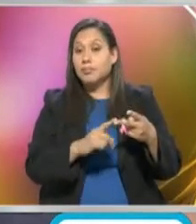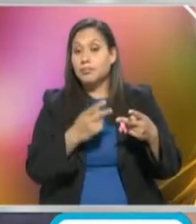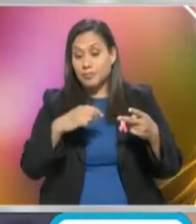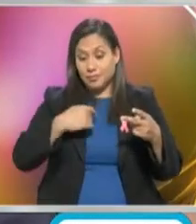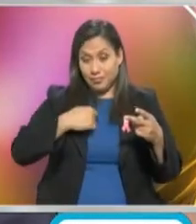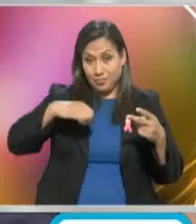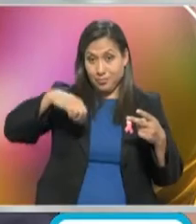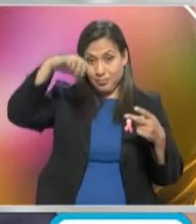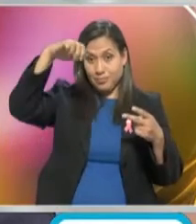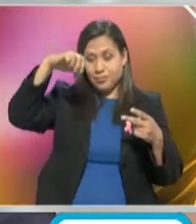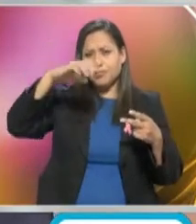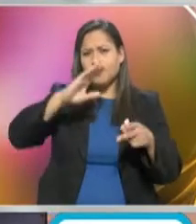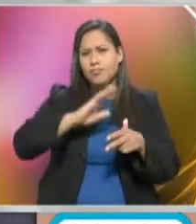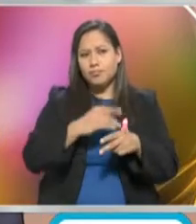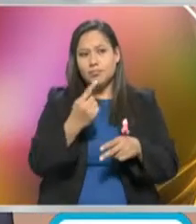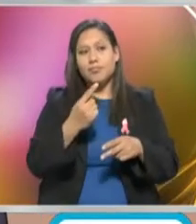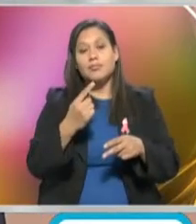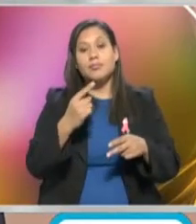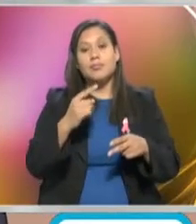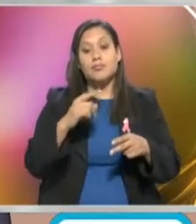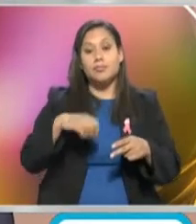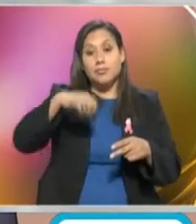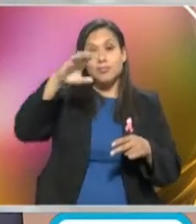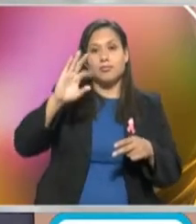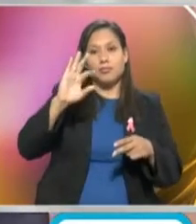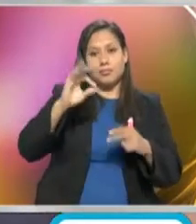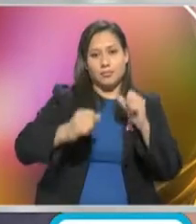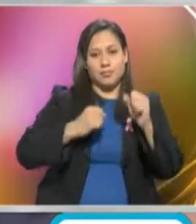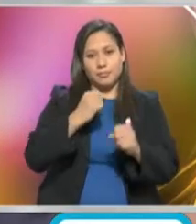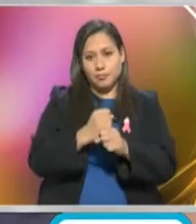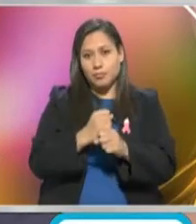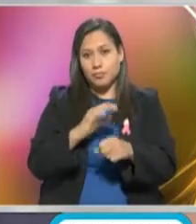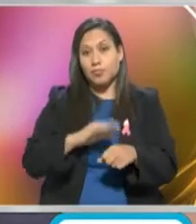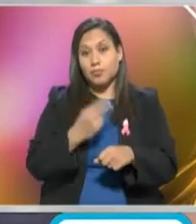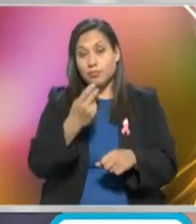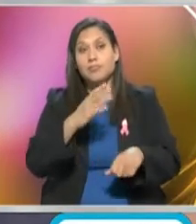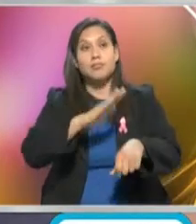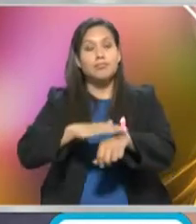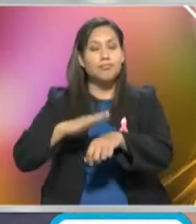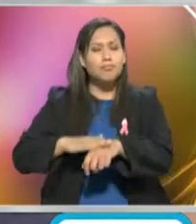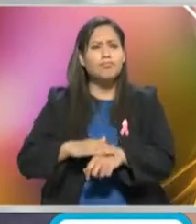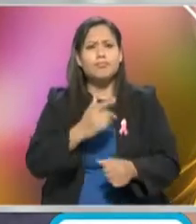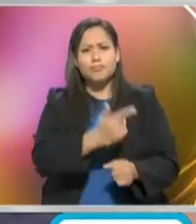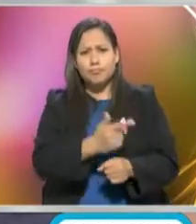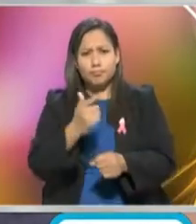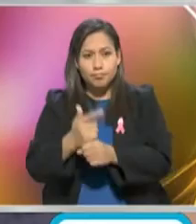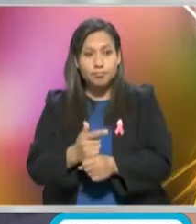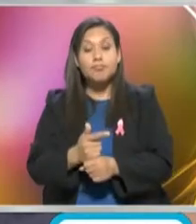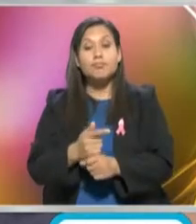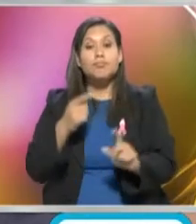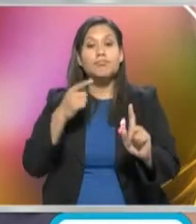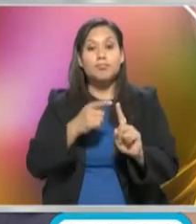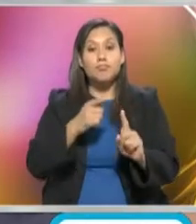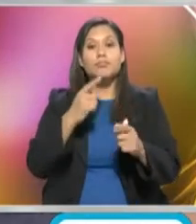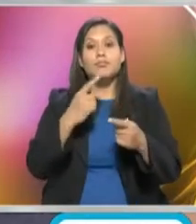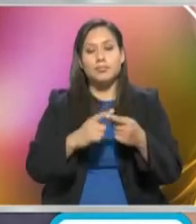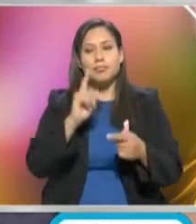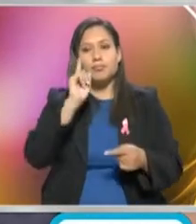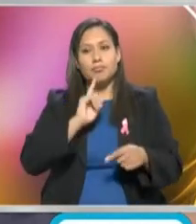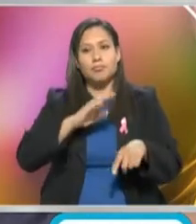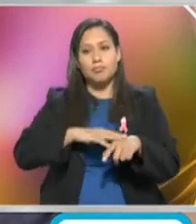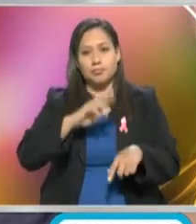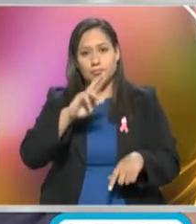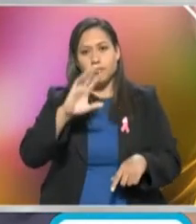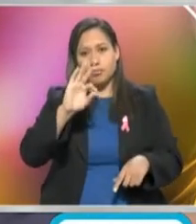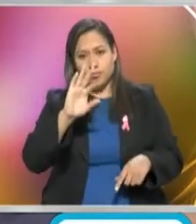ve incrementado sobre todo después de los 40 años de edad. Por eso las campañas de detección están enfocadas en mujeres de mayores